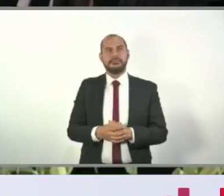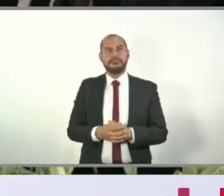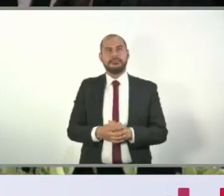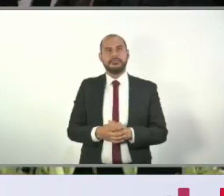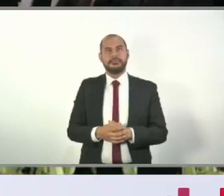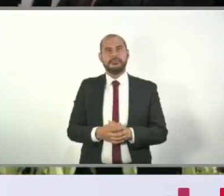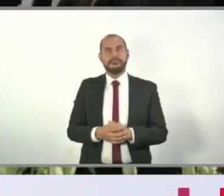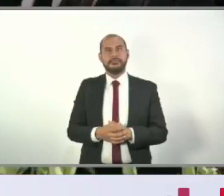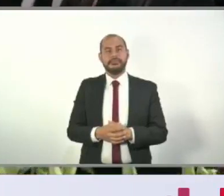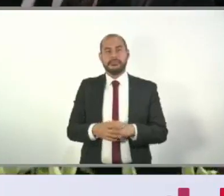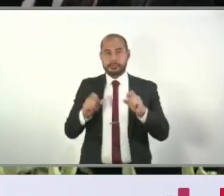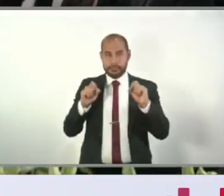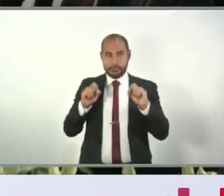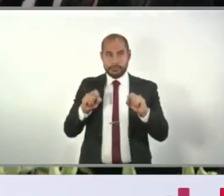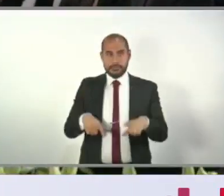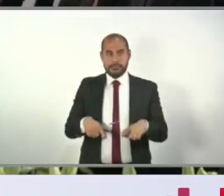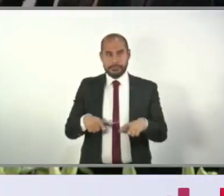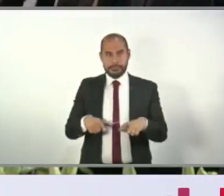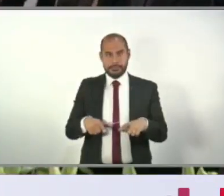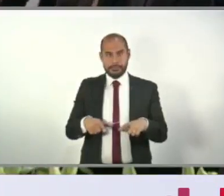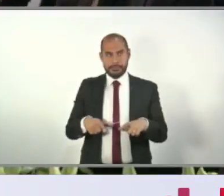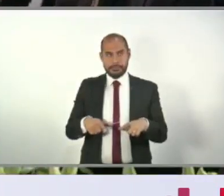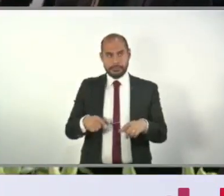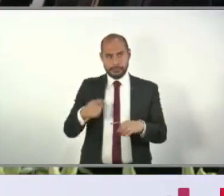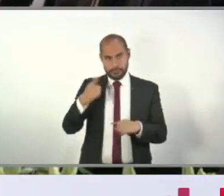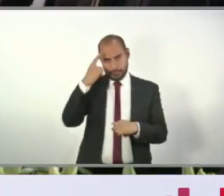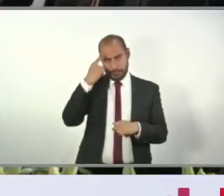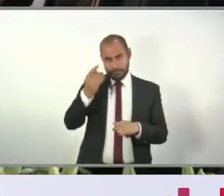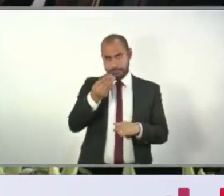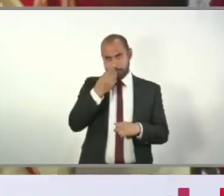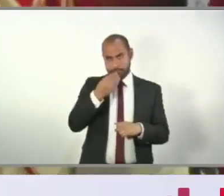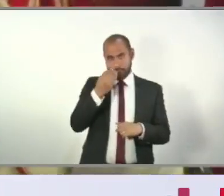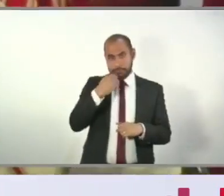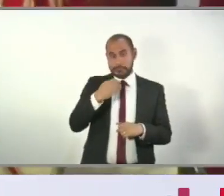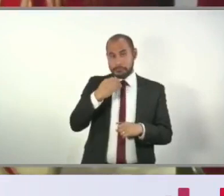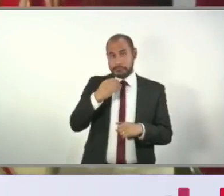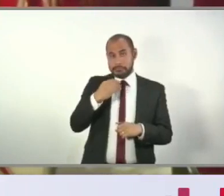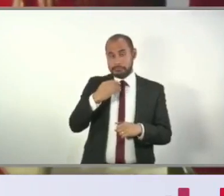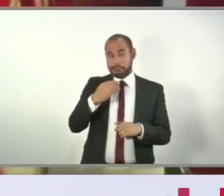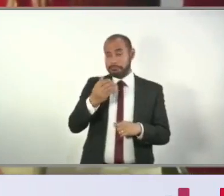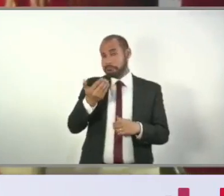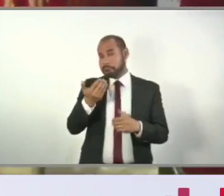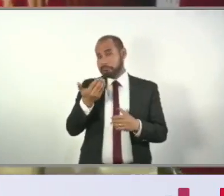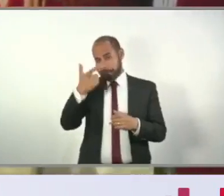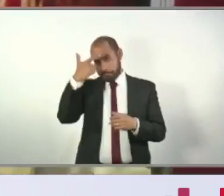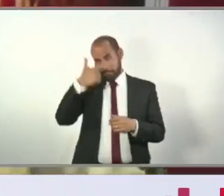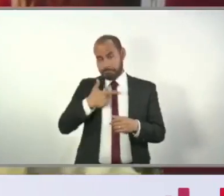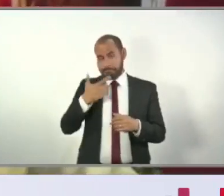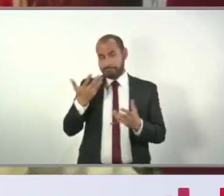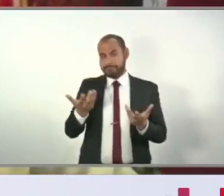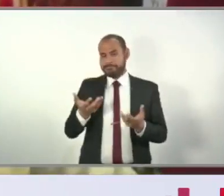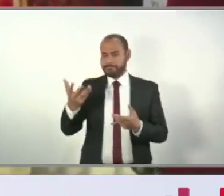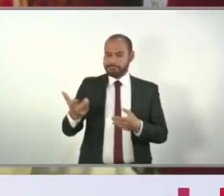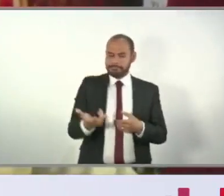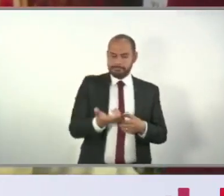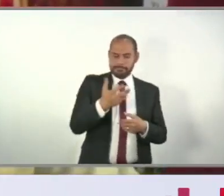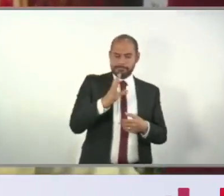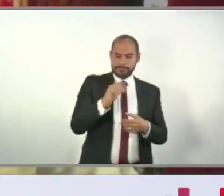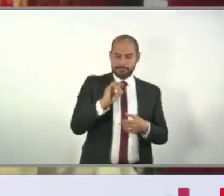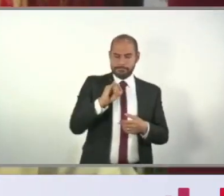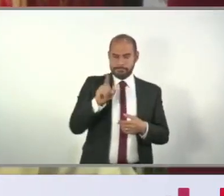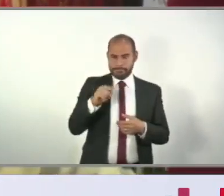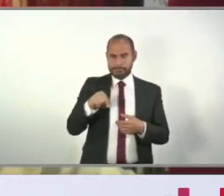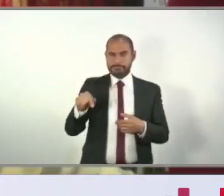Del mismo modo, acabada la cena, tomó un cáliz rebosante de vino, de fiesta, de alegría como